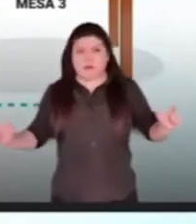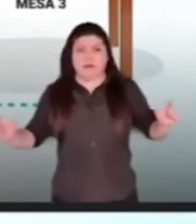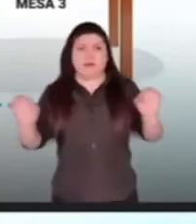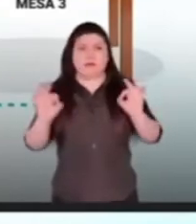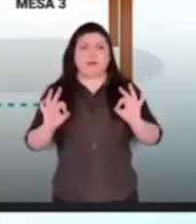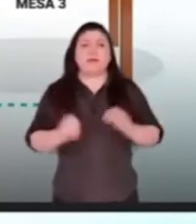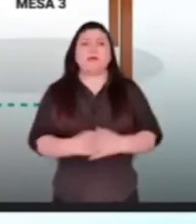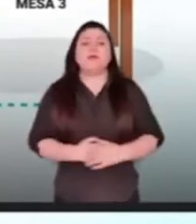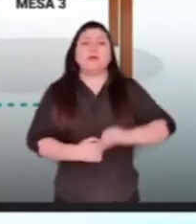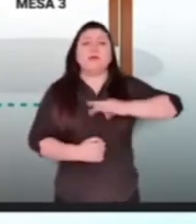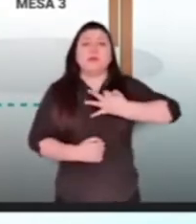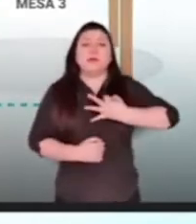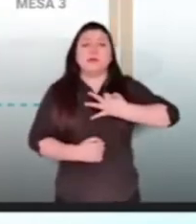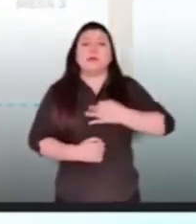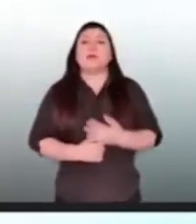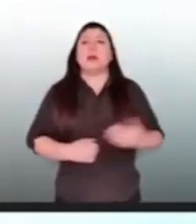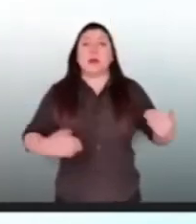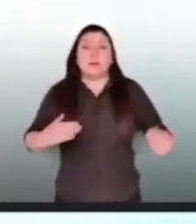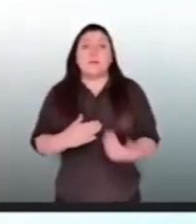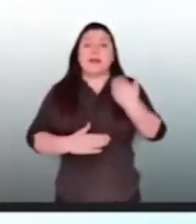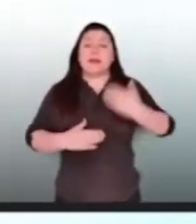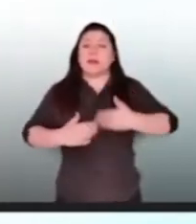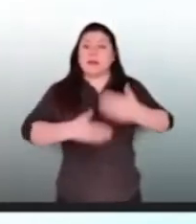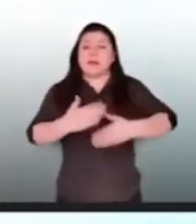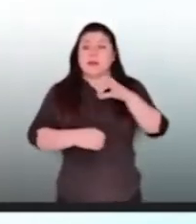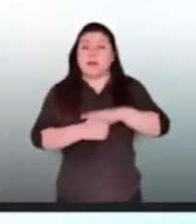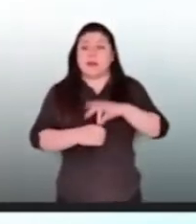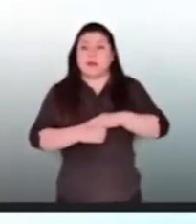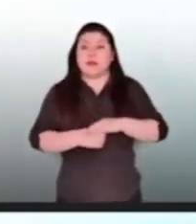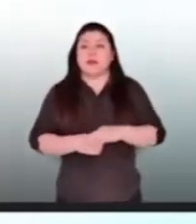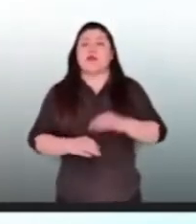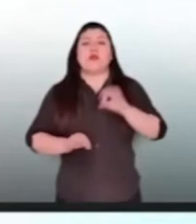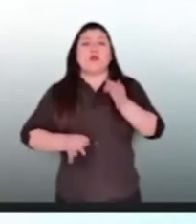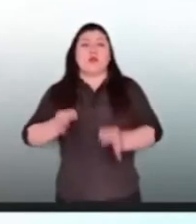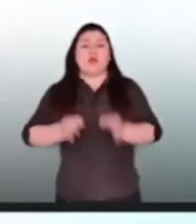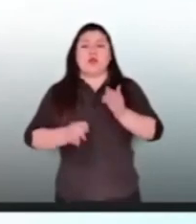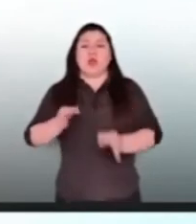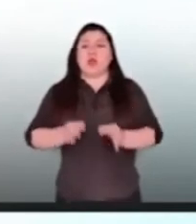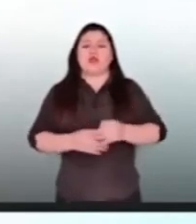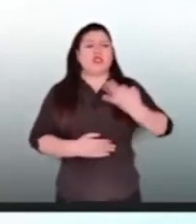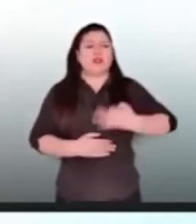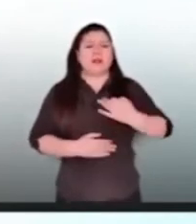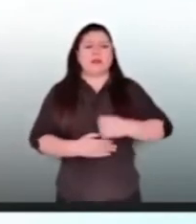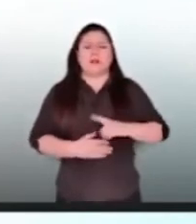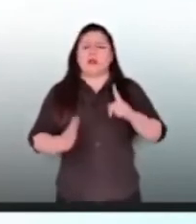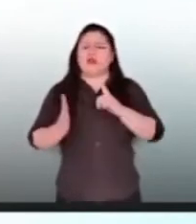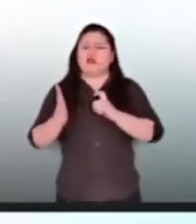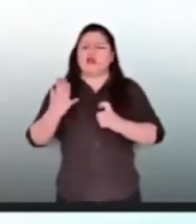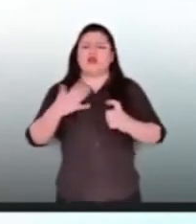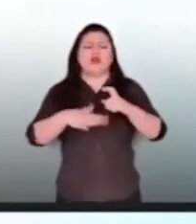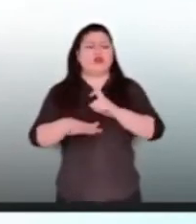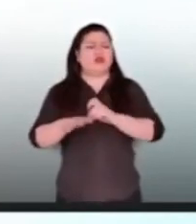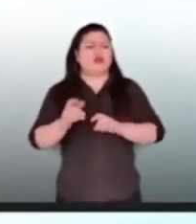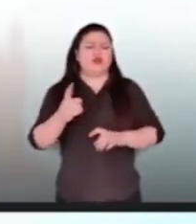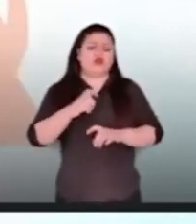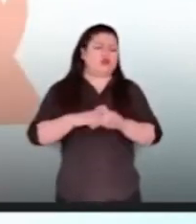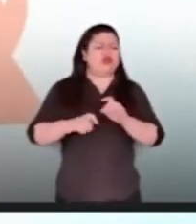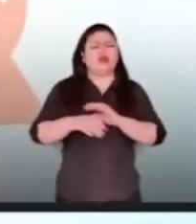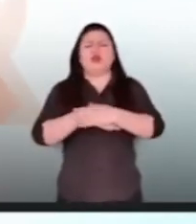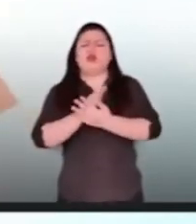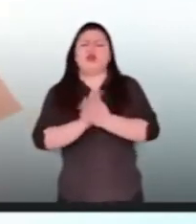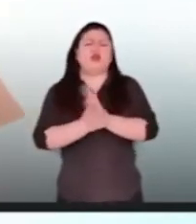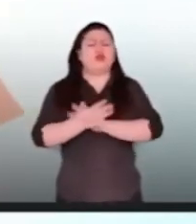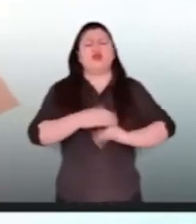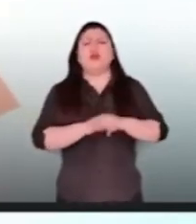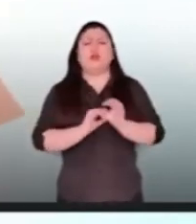2 metros entre persona y personas. Tercero, una vez comiencen las votaciones, los jurados durante el desarrollo de